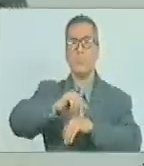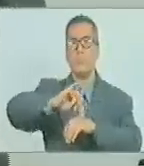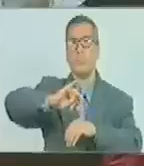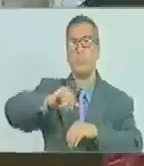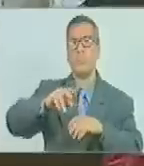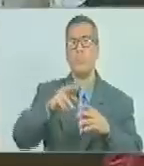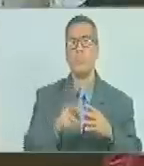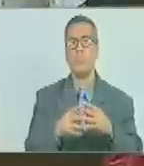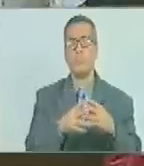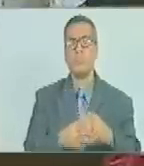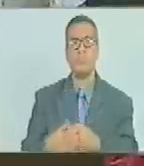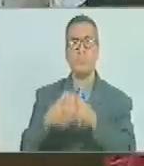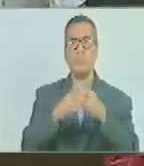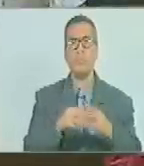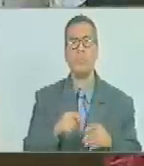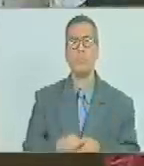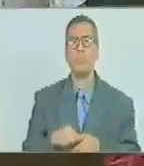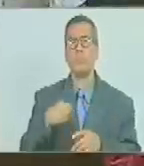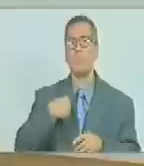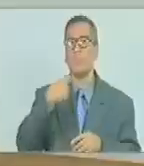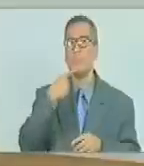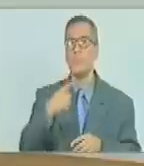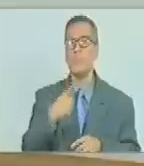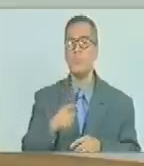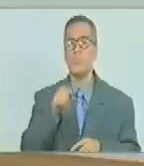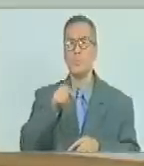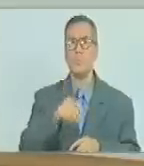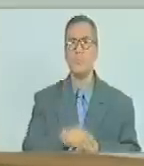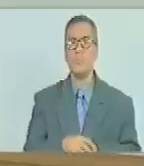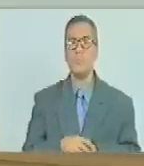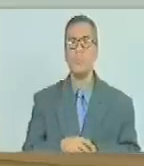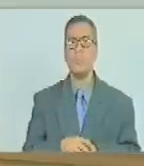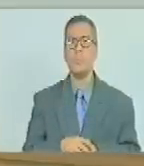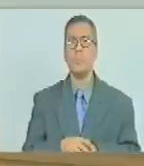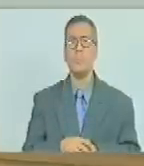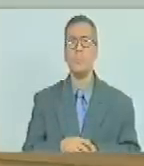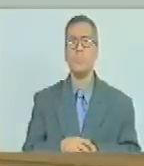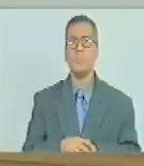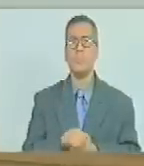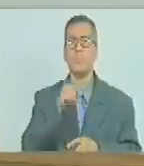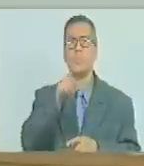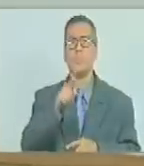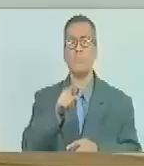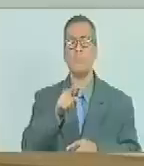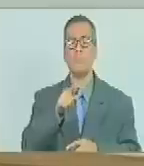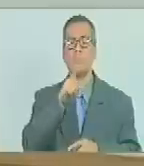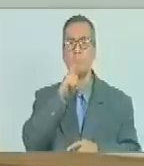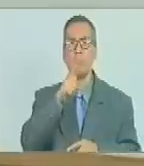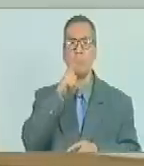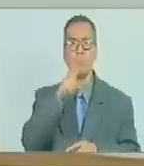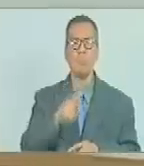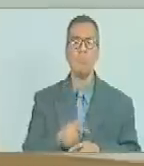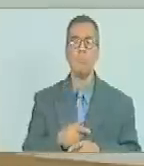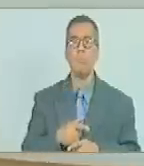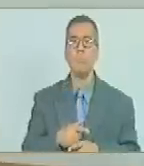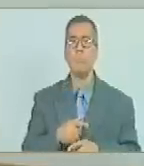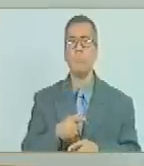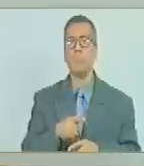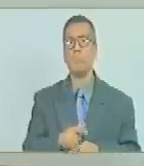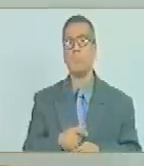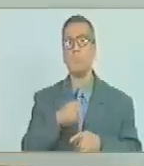Trump. No me vengan con esa estupidez. Eso es una falsaria. Eso es